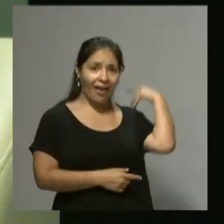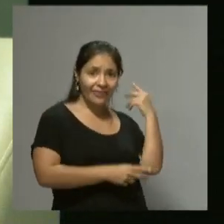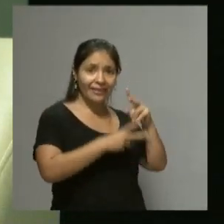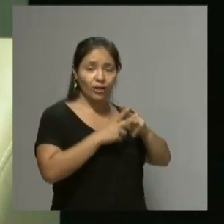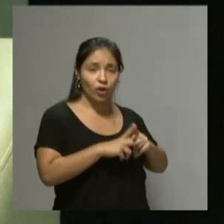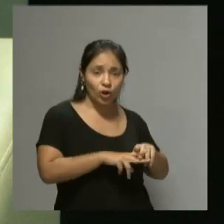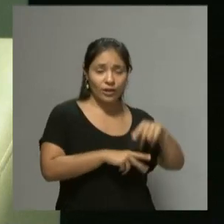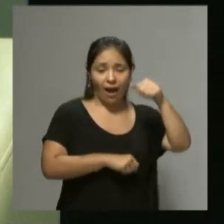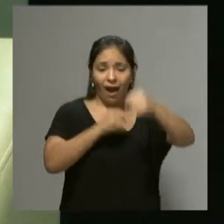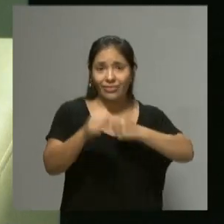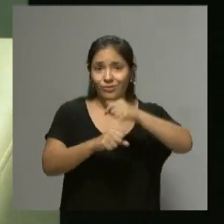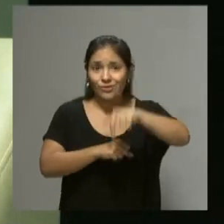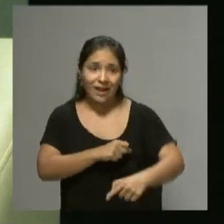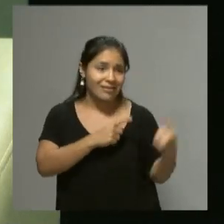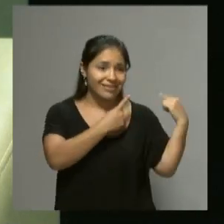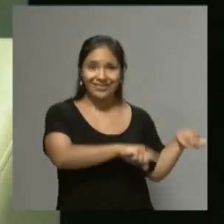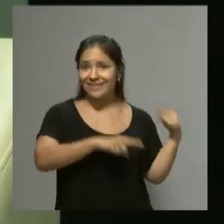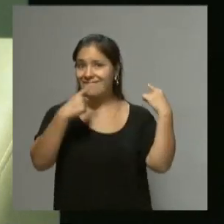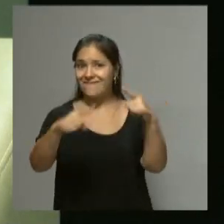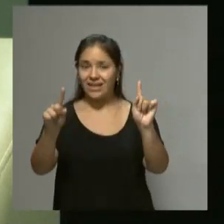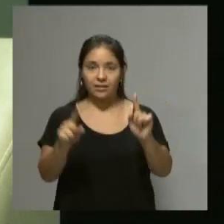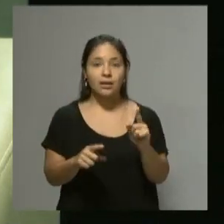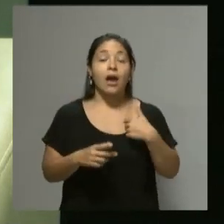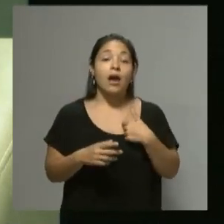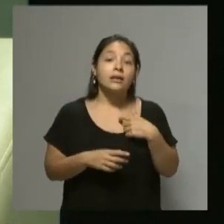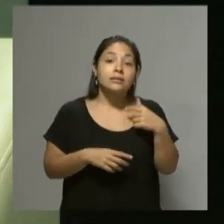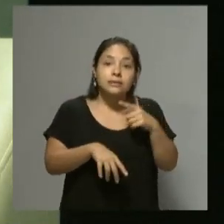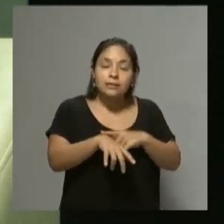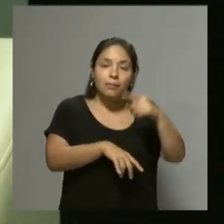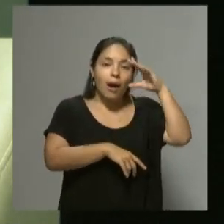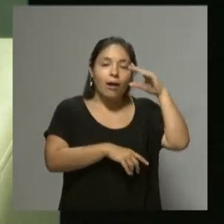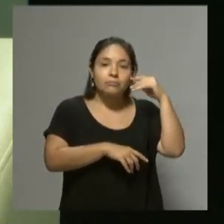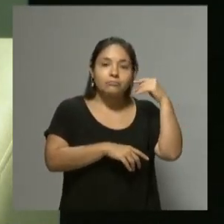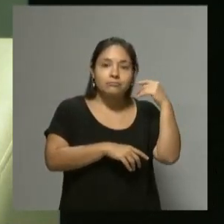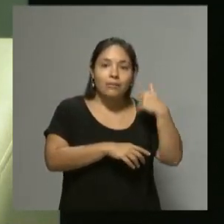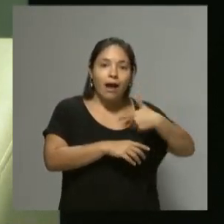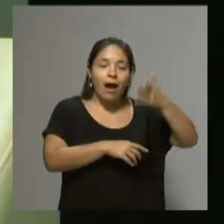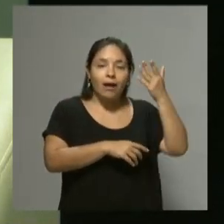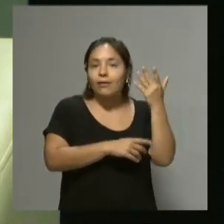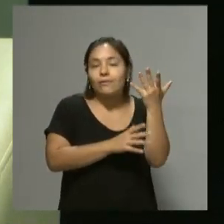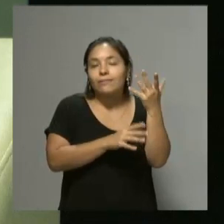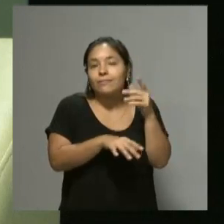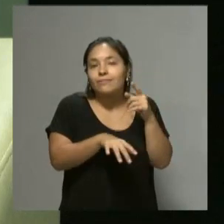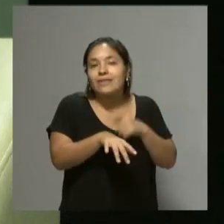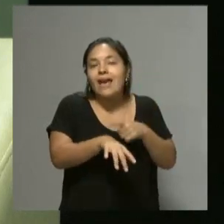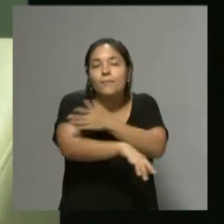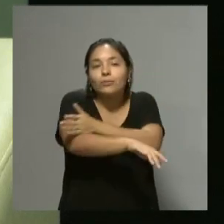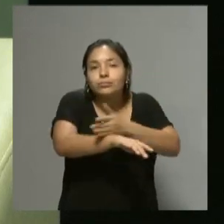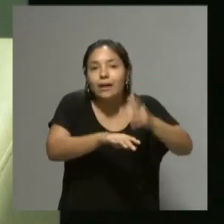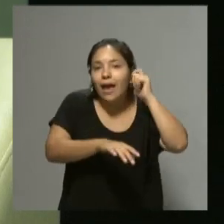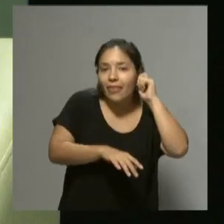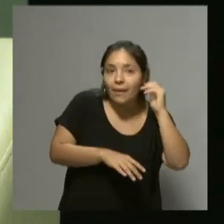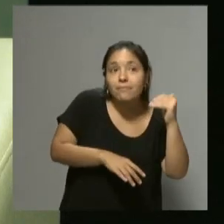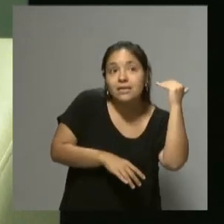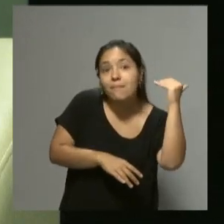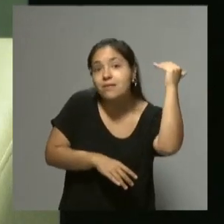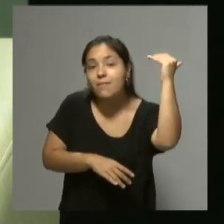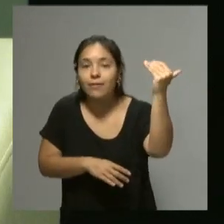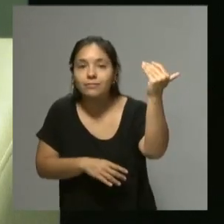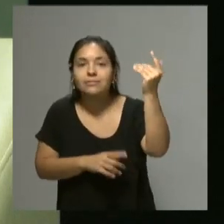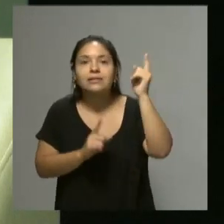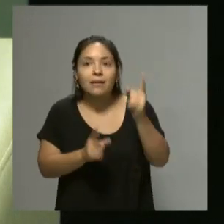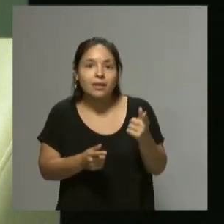es hoy, todo eso se va perdiendo, todo ese ritmo. Y lamentablemente sí, eso se valora un montón a la